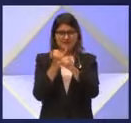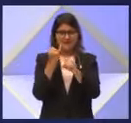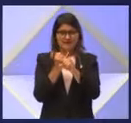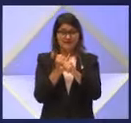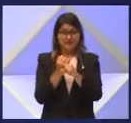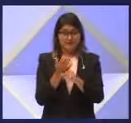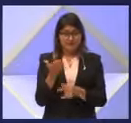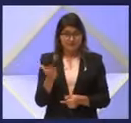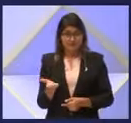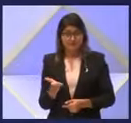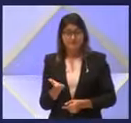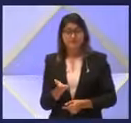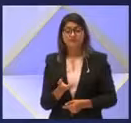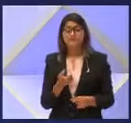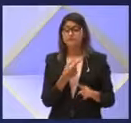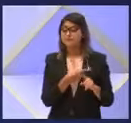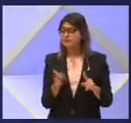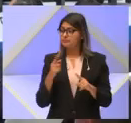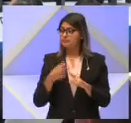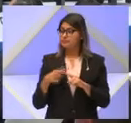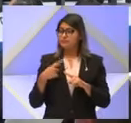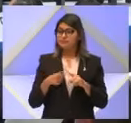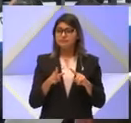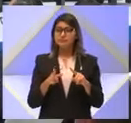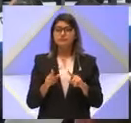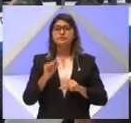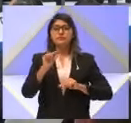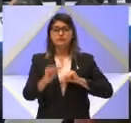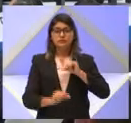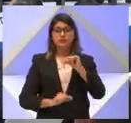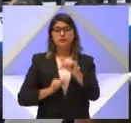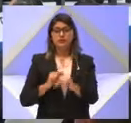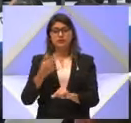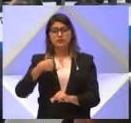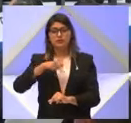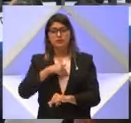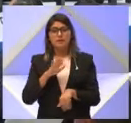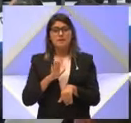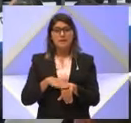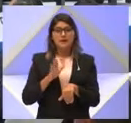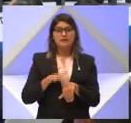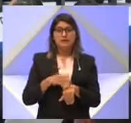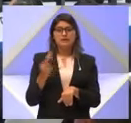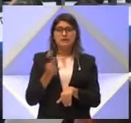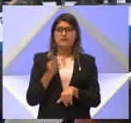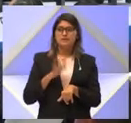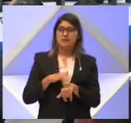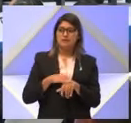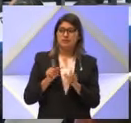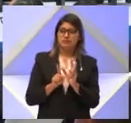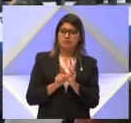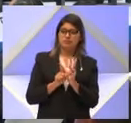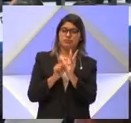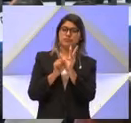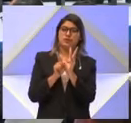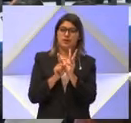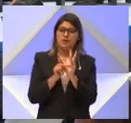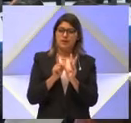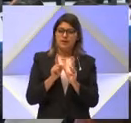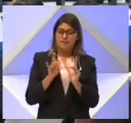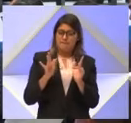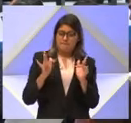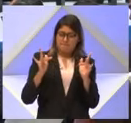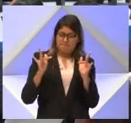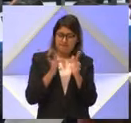que lo que han hecho es que cada vez demandamos más ancho de banda cada día el ancho de banda que